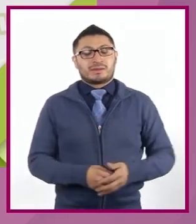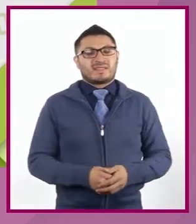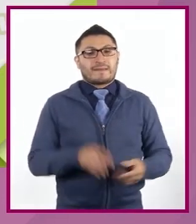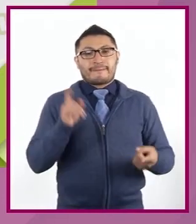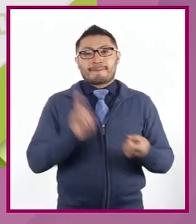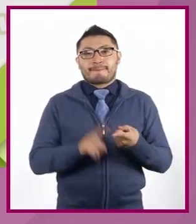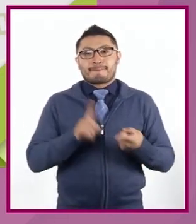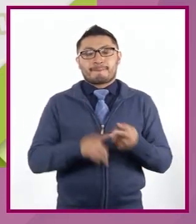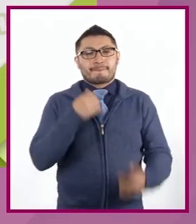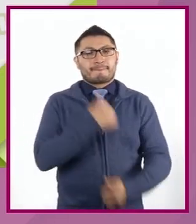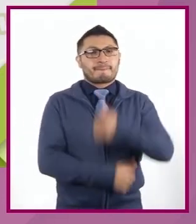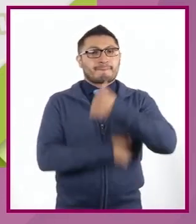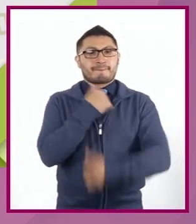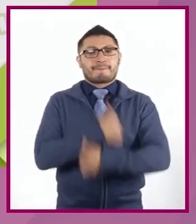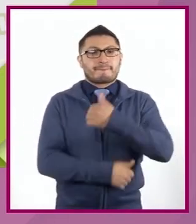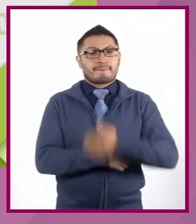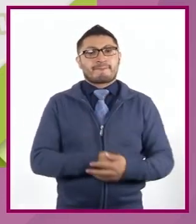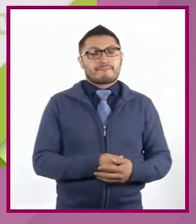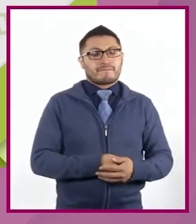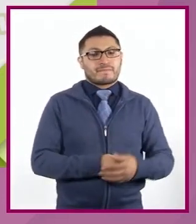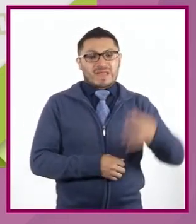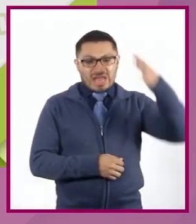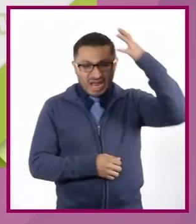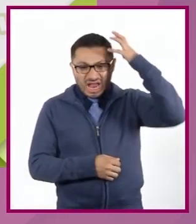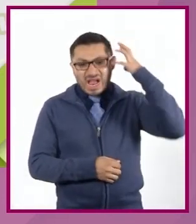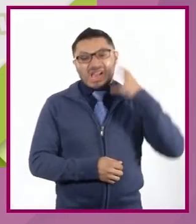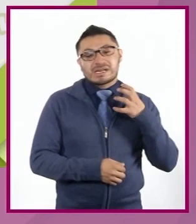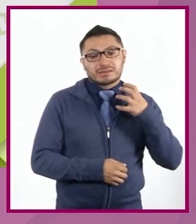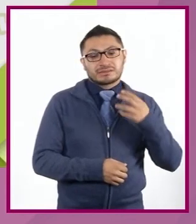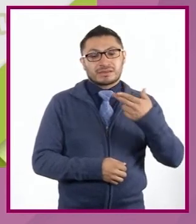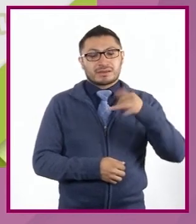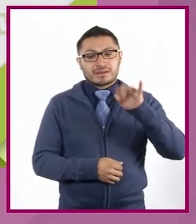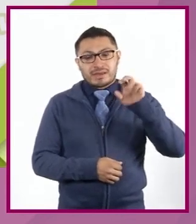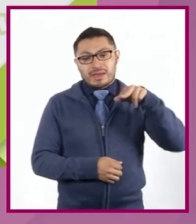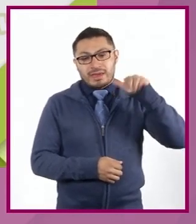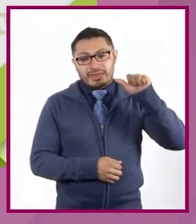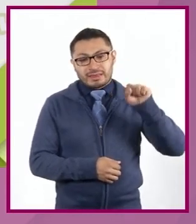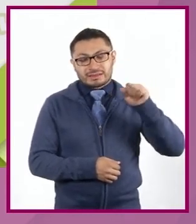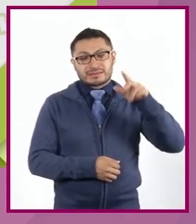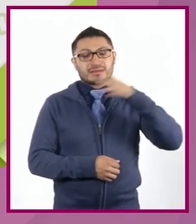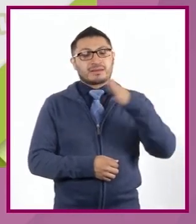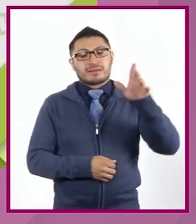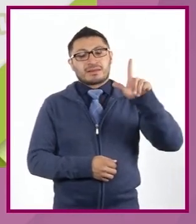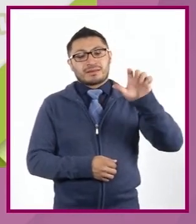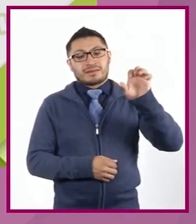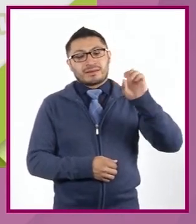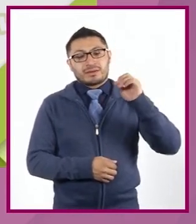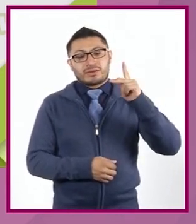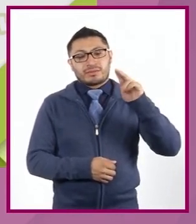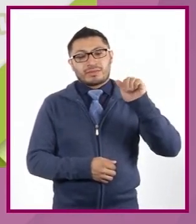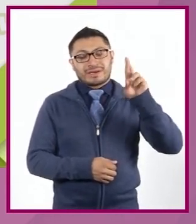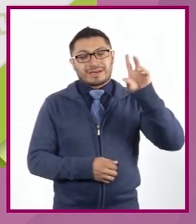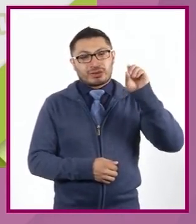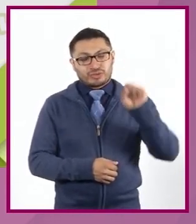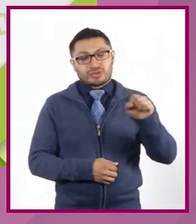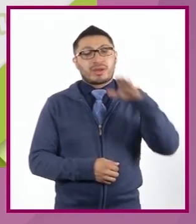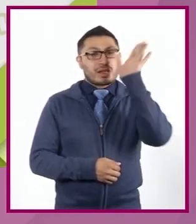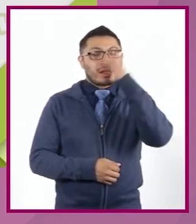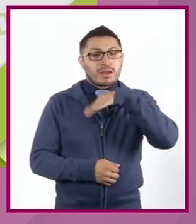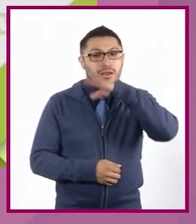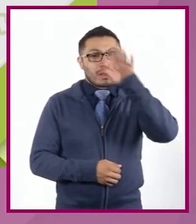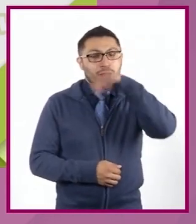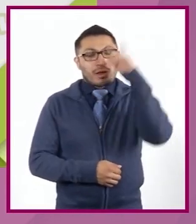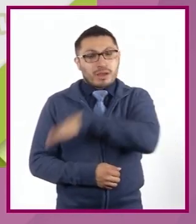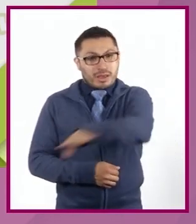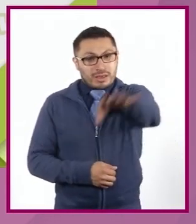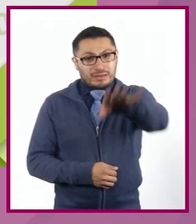¿Quiénes compiten? Leones, hienas, leopardos y elefantes.